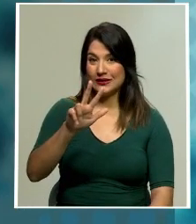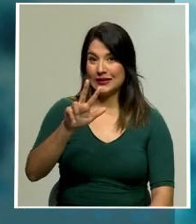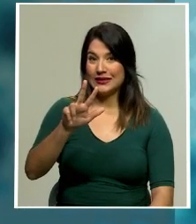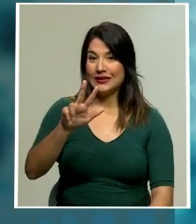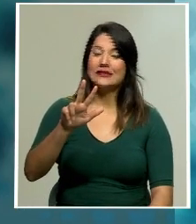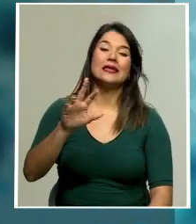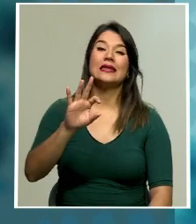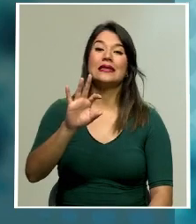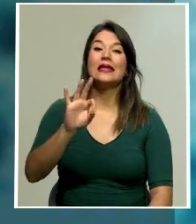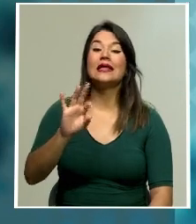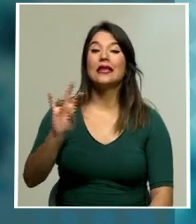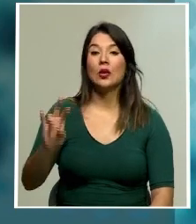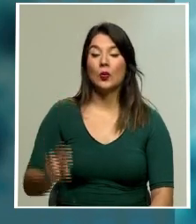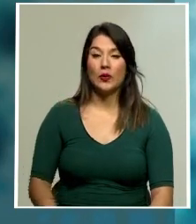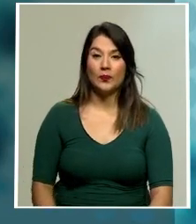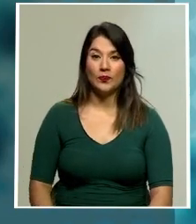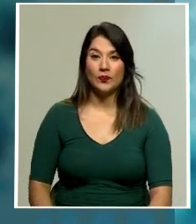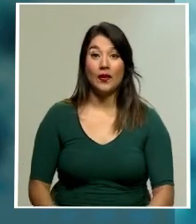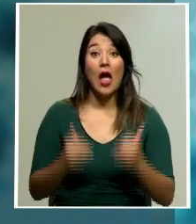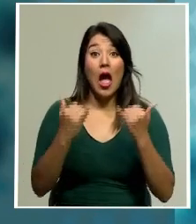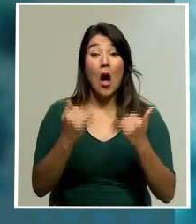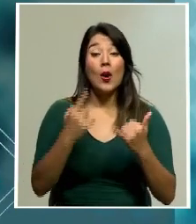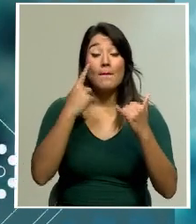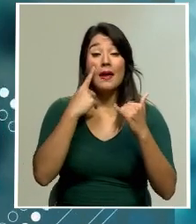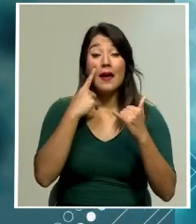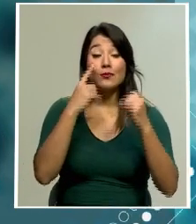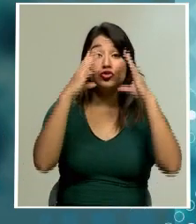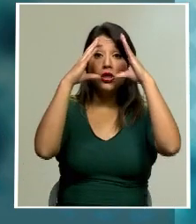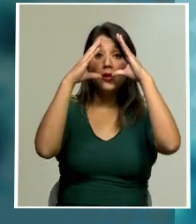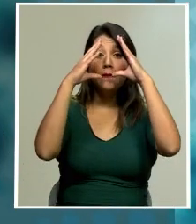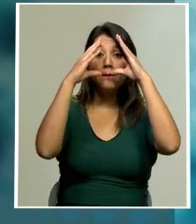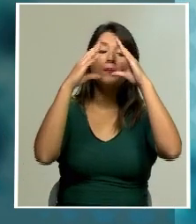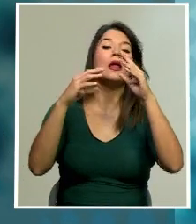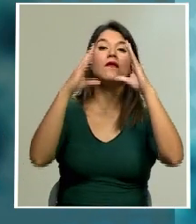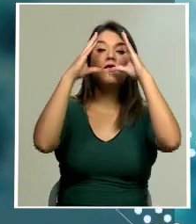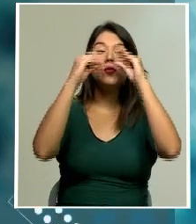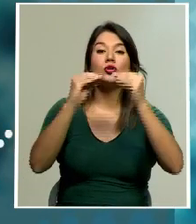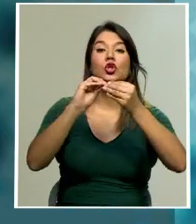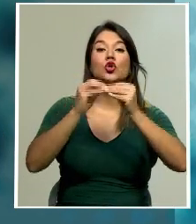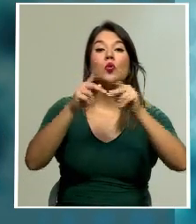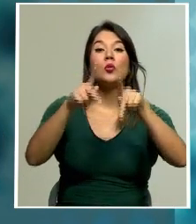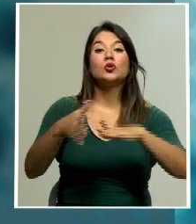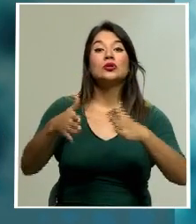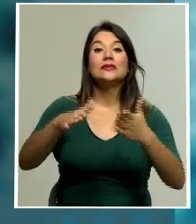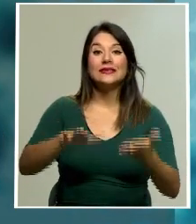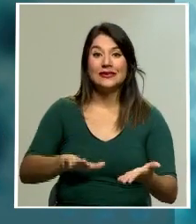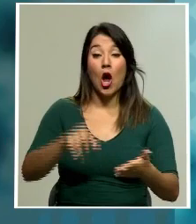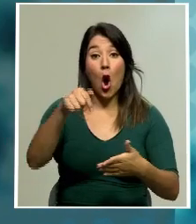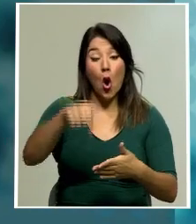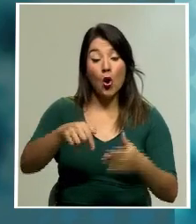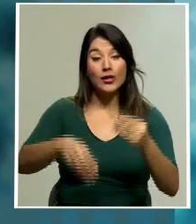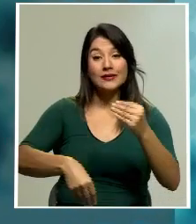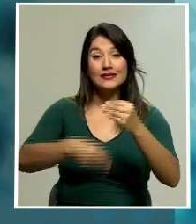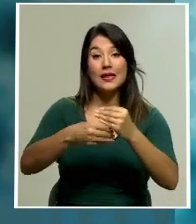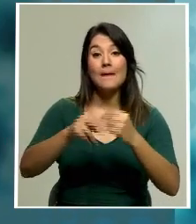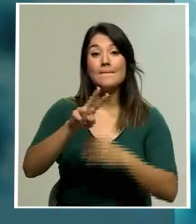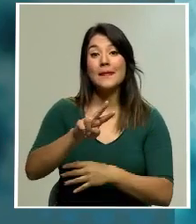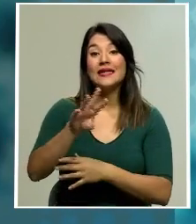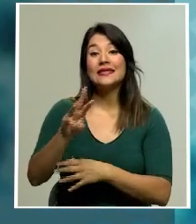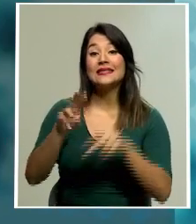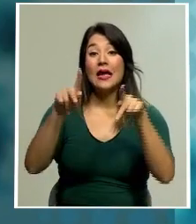Pasamos a la siguiente pantalla para ver los datos de personas fallecidas por el virus. En las últimas 24 horas se registran